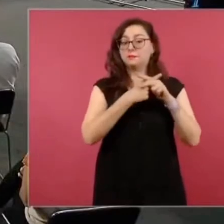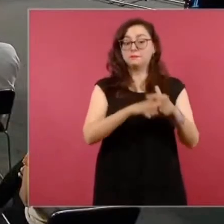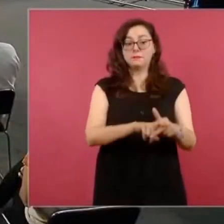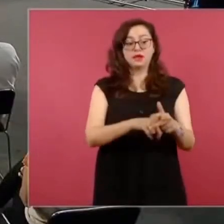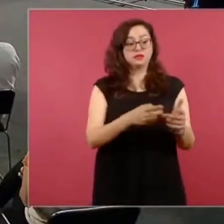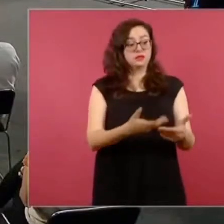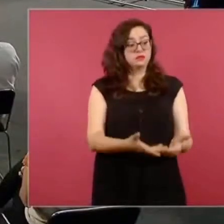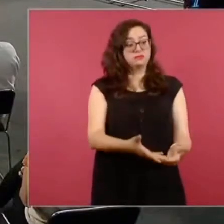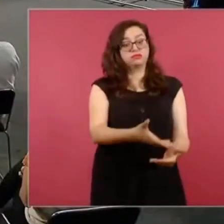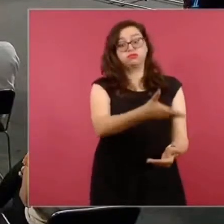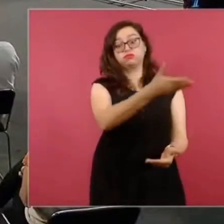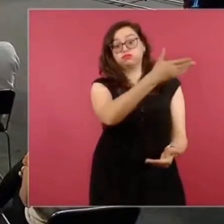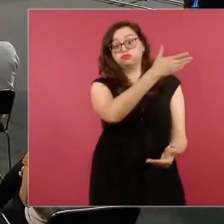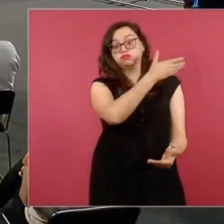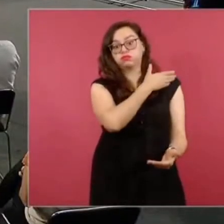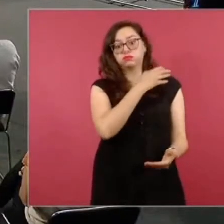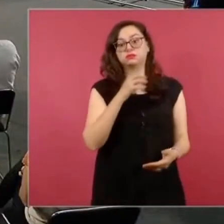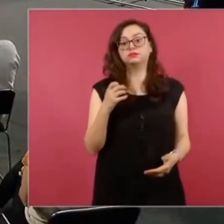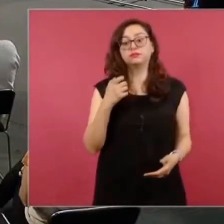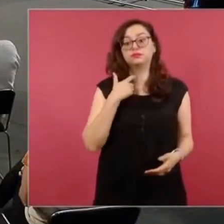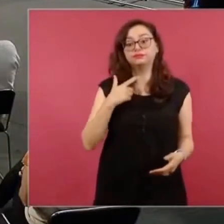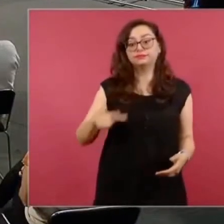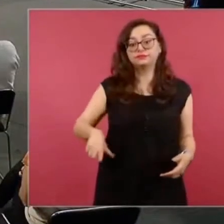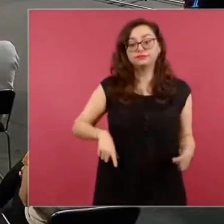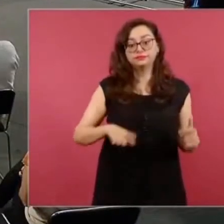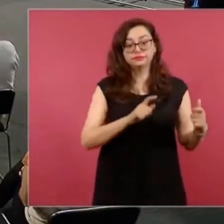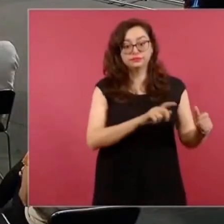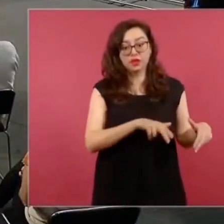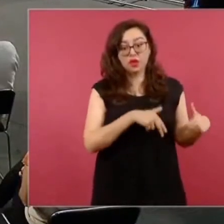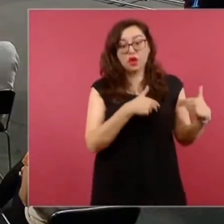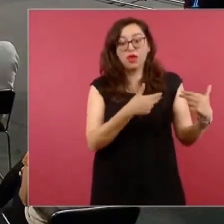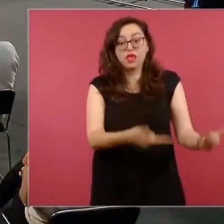algo que dejaron. Porque imagínense,